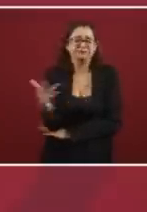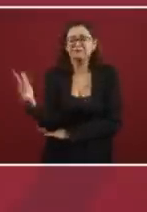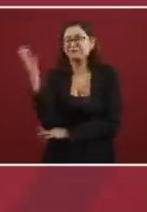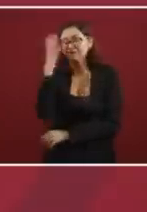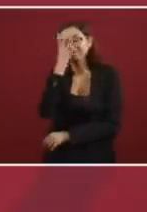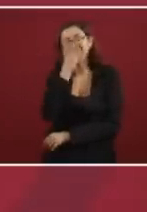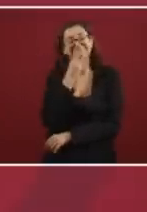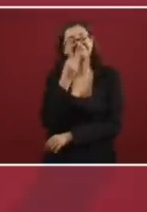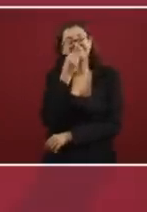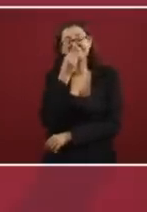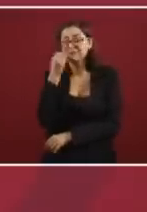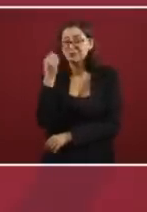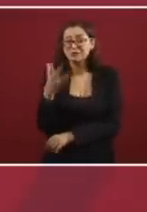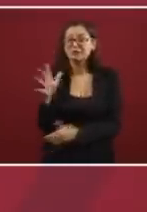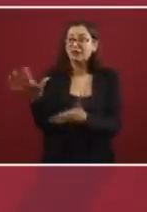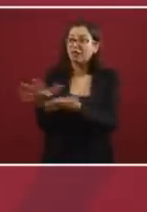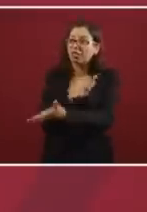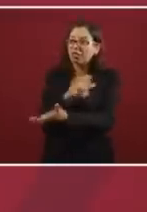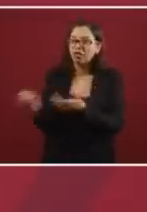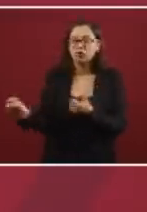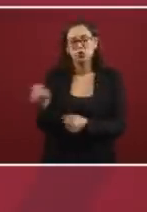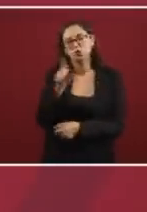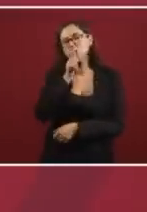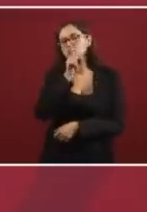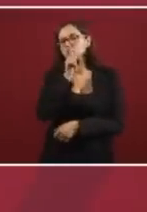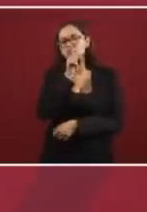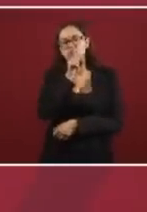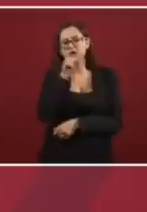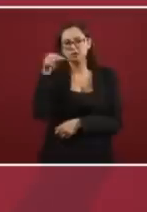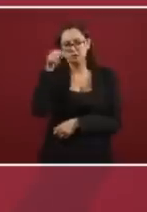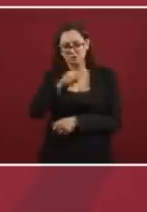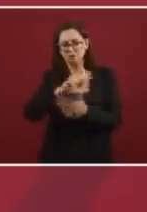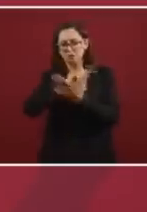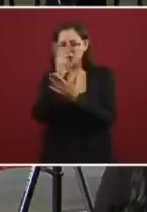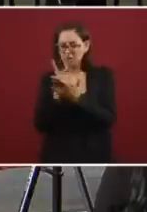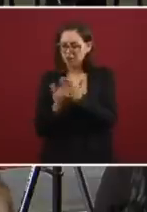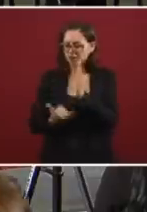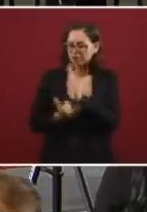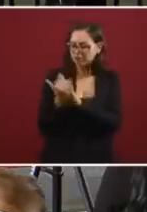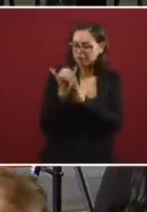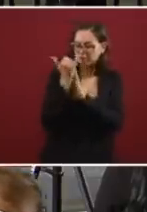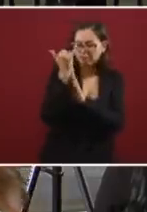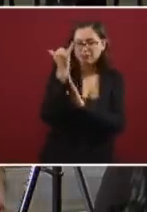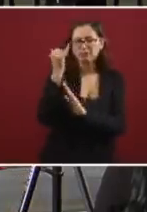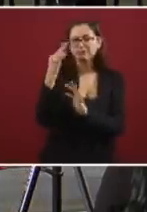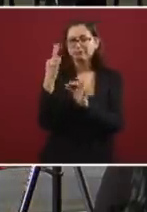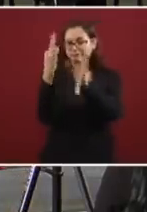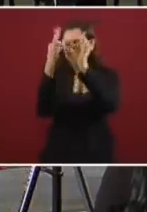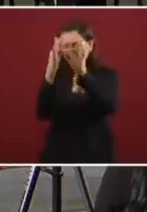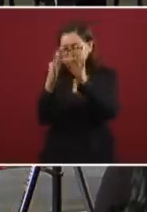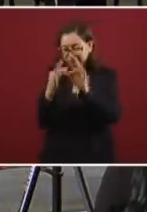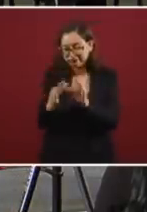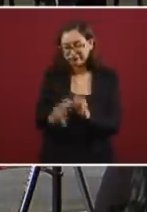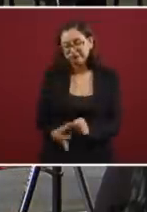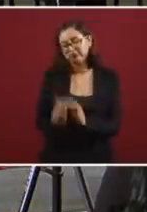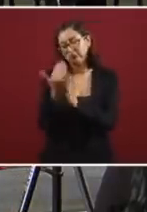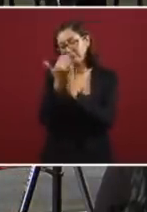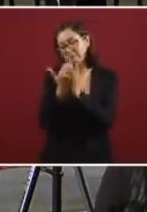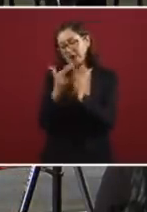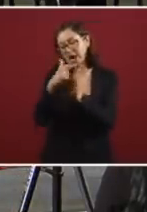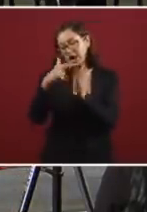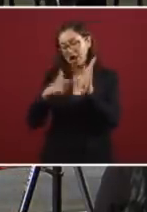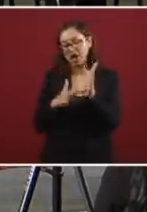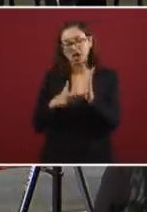programas cumplen con todos los requisitos que se